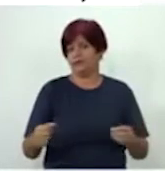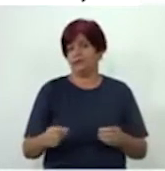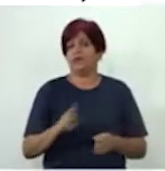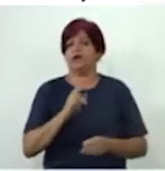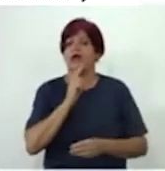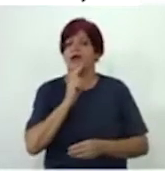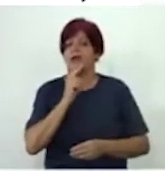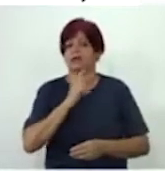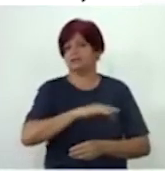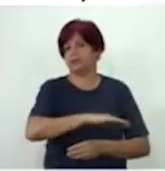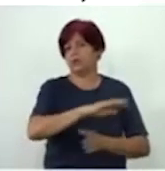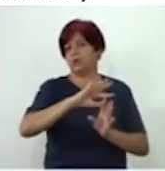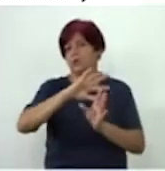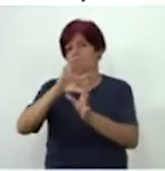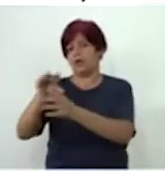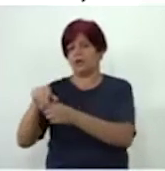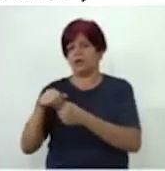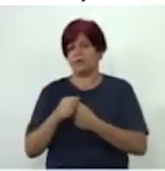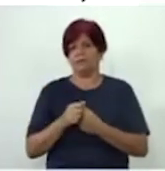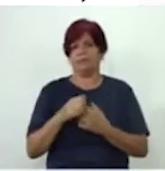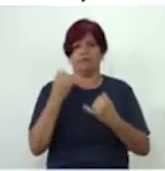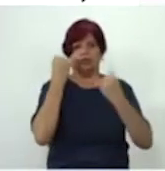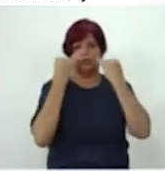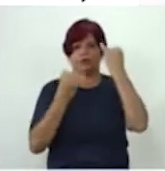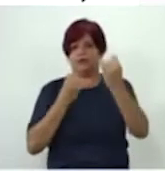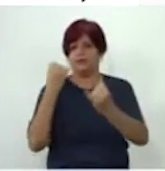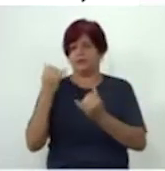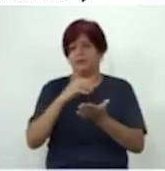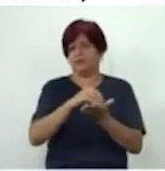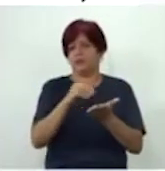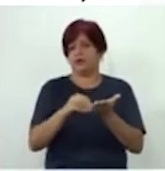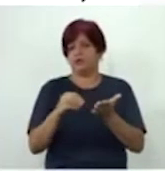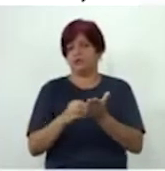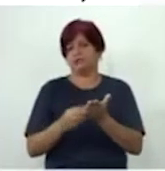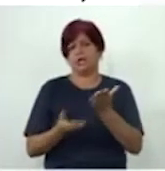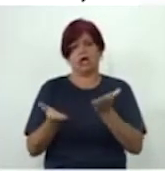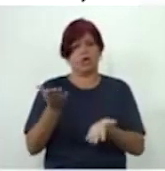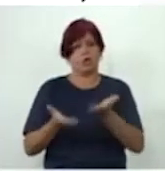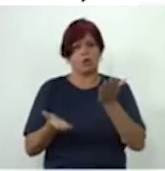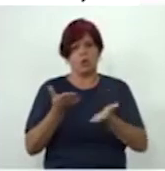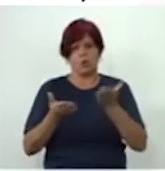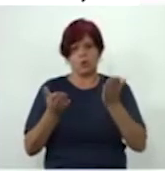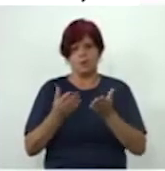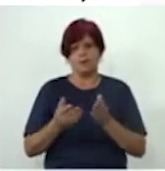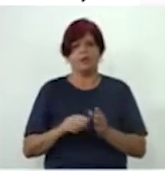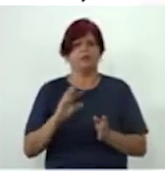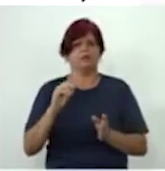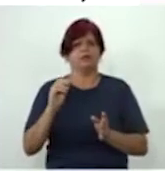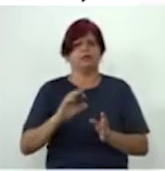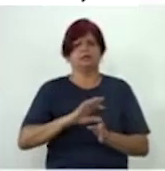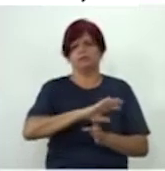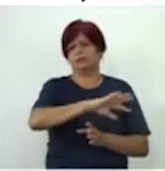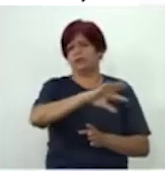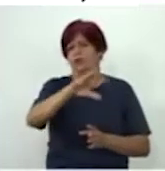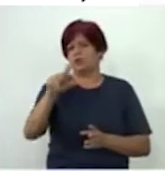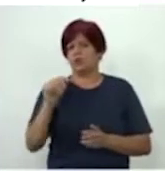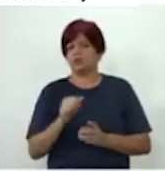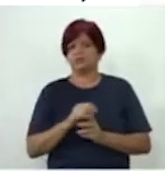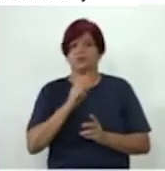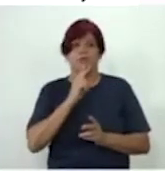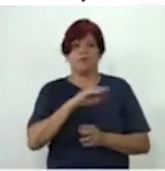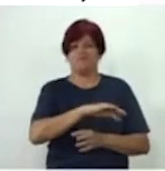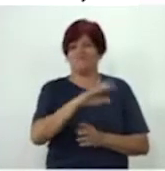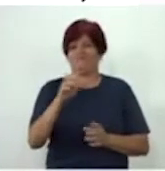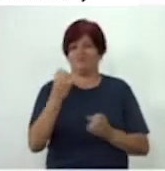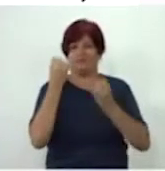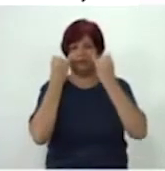en el planeta, identificar, localizar, describir, comparar, definir continentes, océanos, identificar